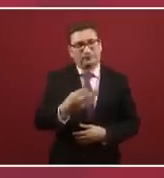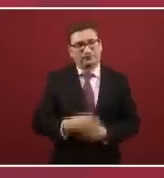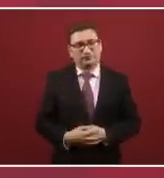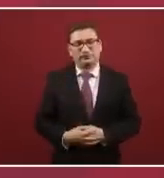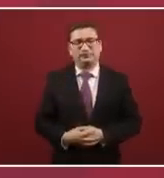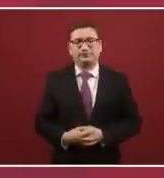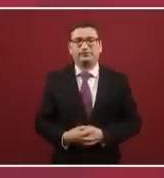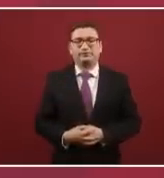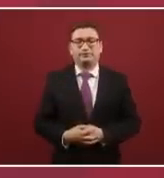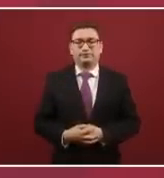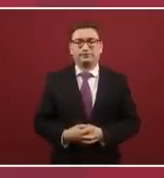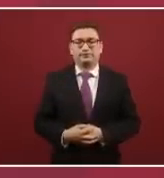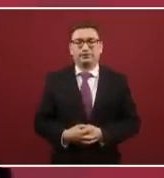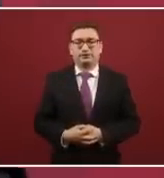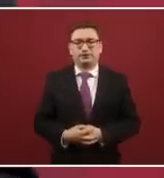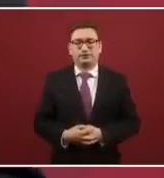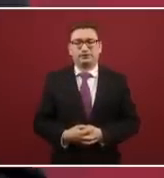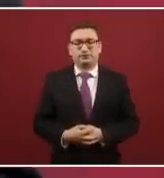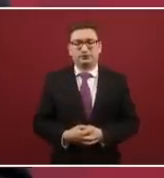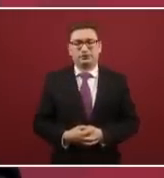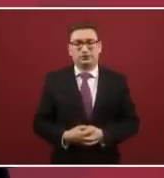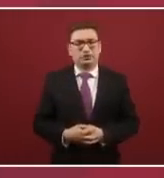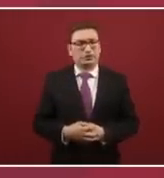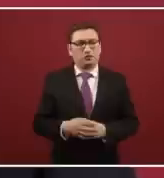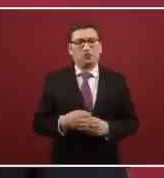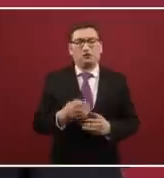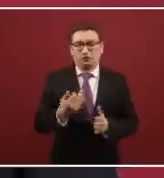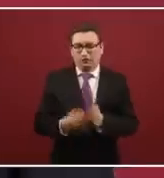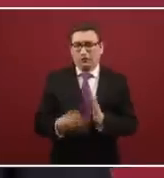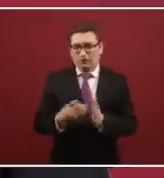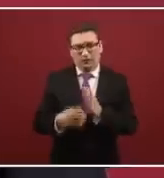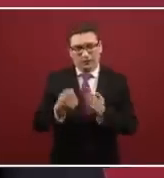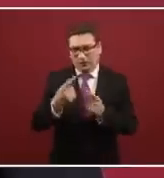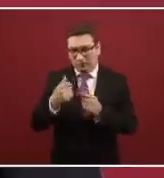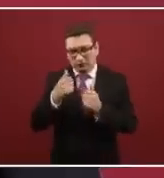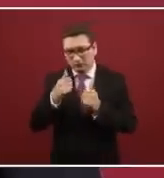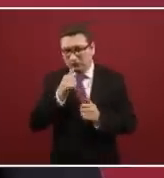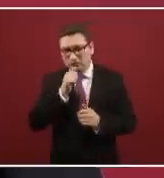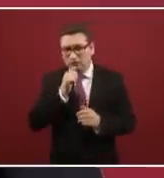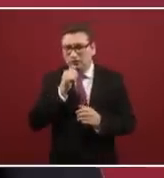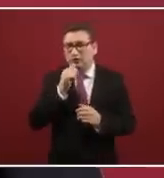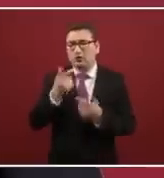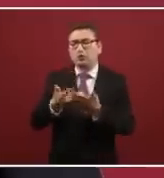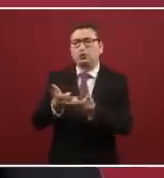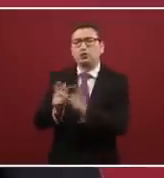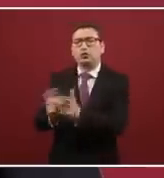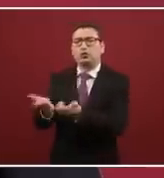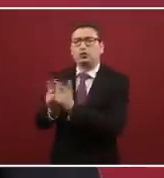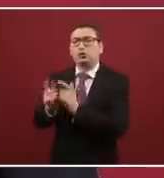eso no se han ocupado muchos de los ambientalistas,